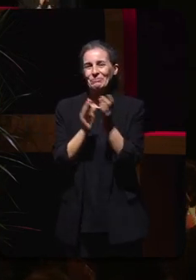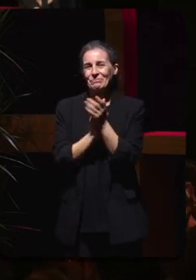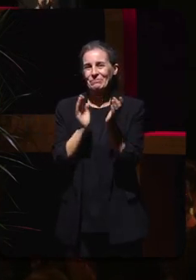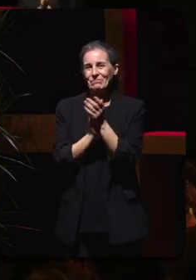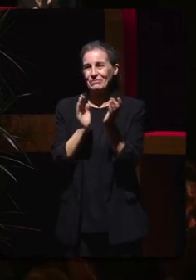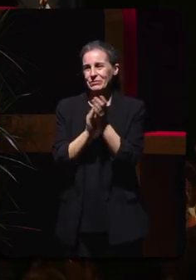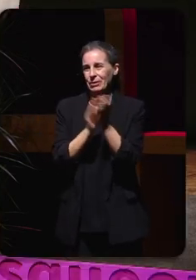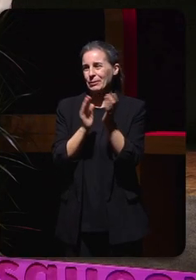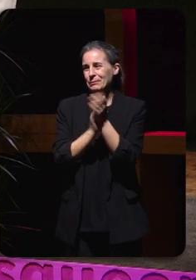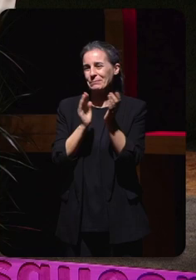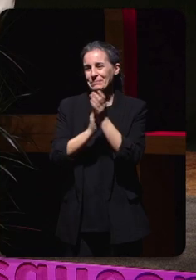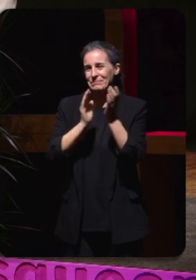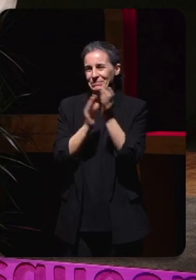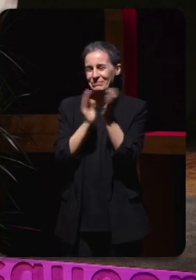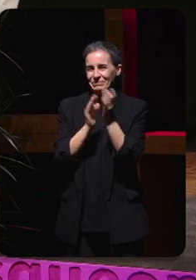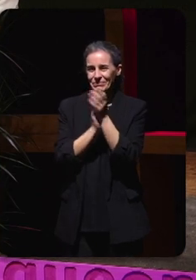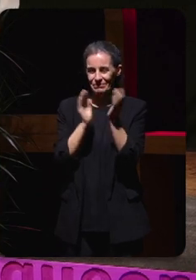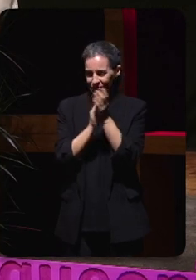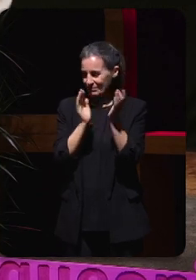de contar con ella.